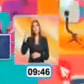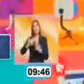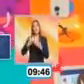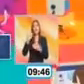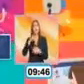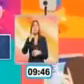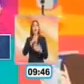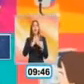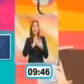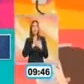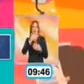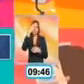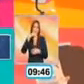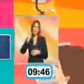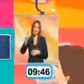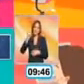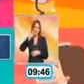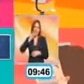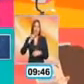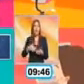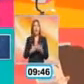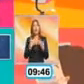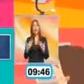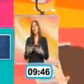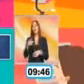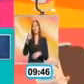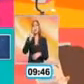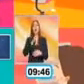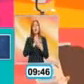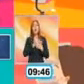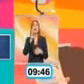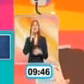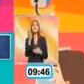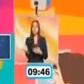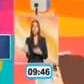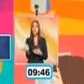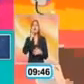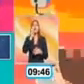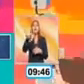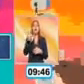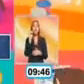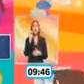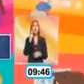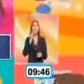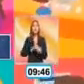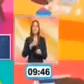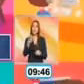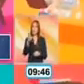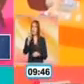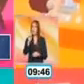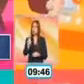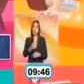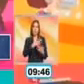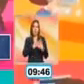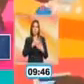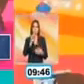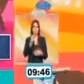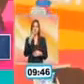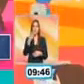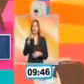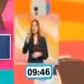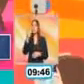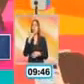prueba de amor ya sabían cuál era, ¿verdad? Ahora la prueba de amor es dame tu clave o déjame ver tu teléfono. Esas pruebas de amor no. Eso no es amor. Eso no es amor. Eso